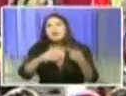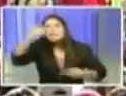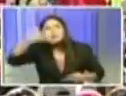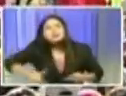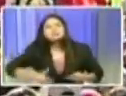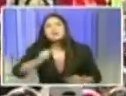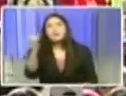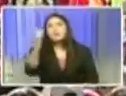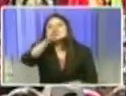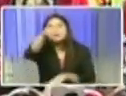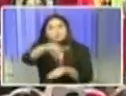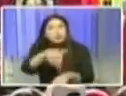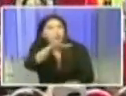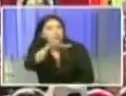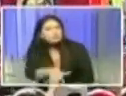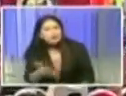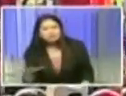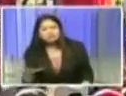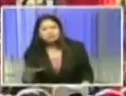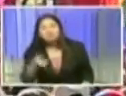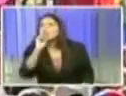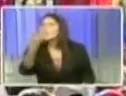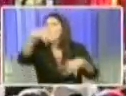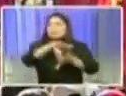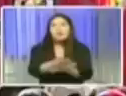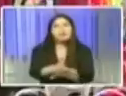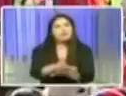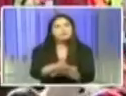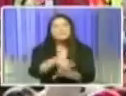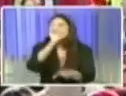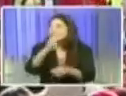la policía nacional? Debemos integrar todo el poder de la revolución.